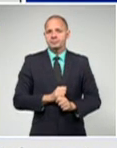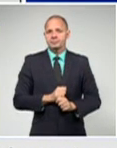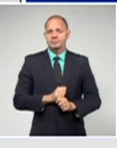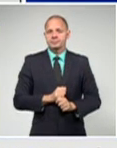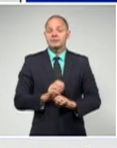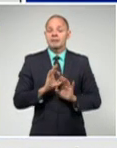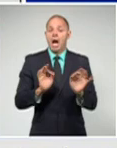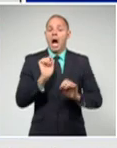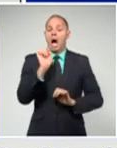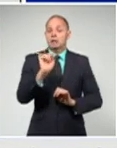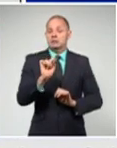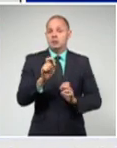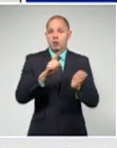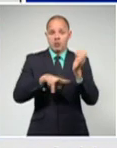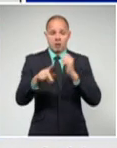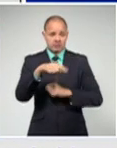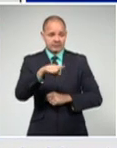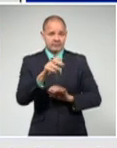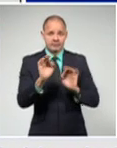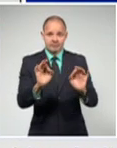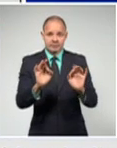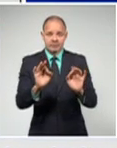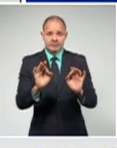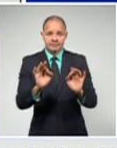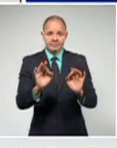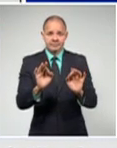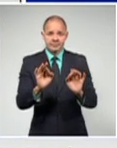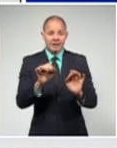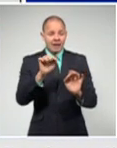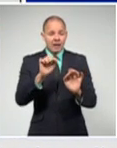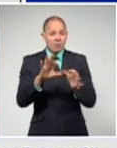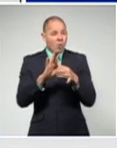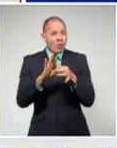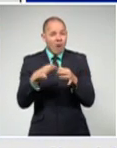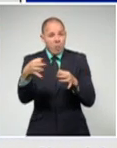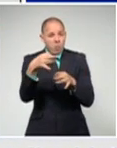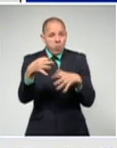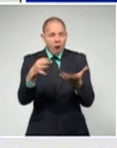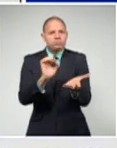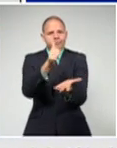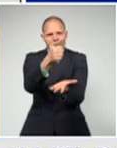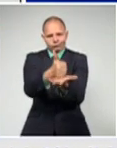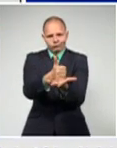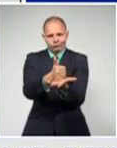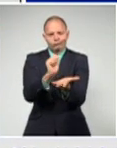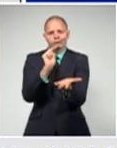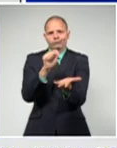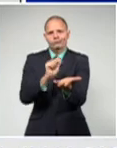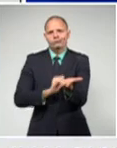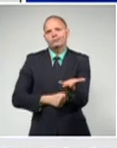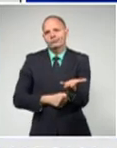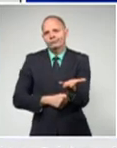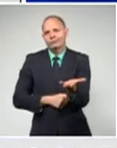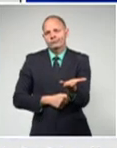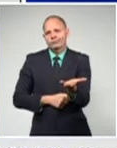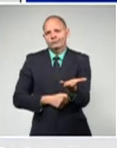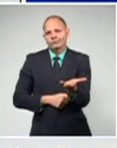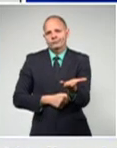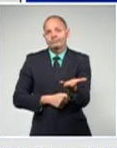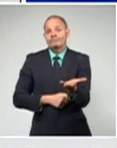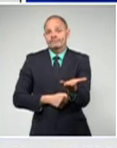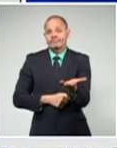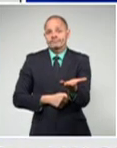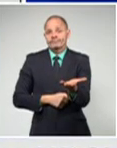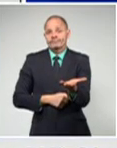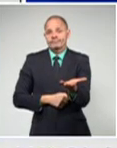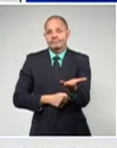provincia, donde ha tenido las tasas más elevadas y la transmisión más importante, ha sido en Camagüey